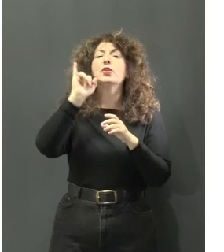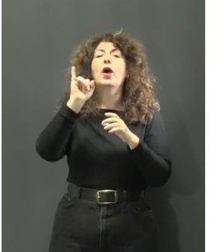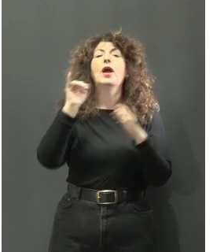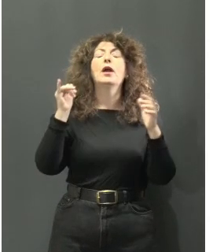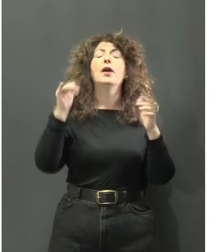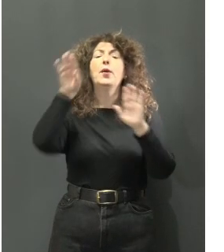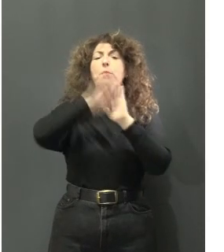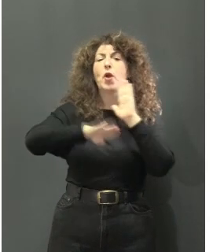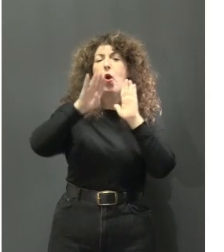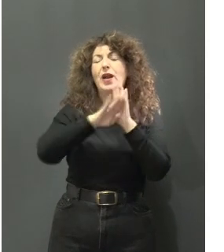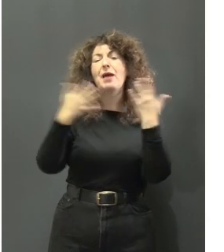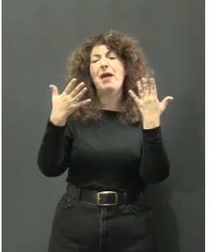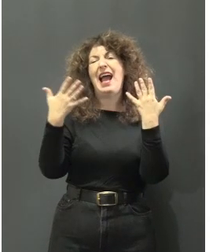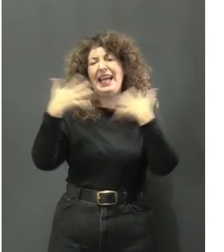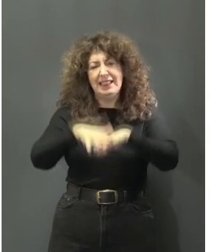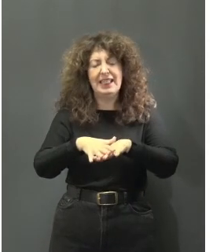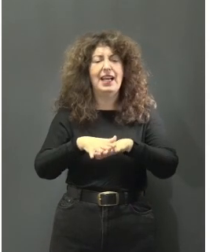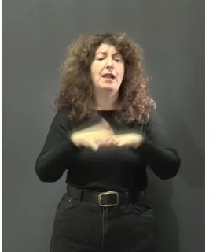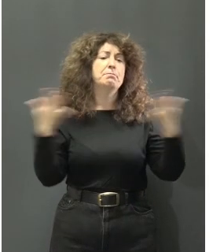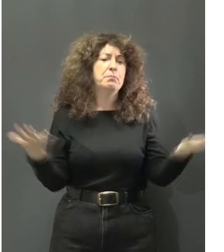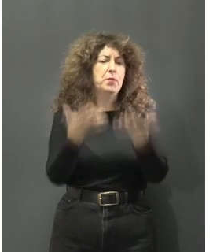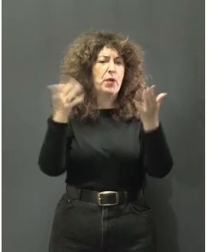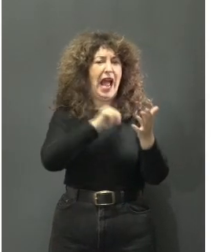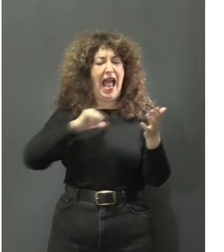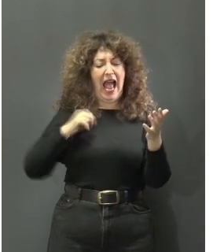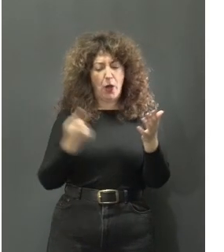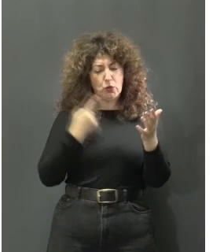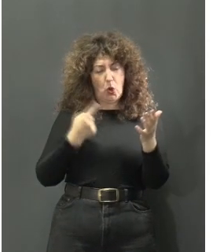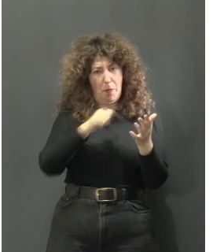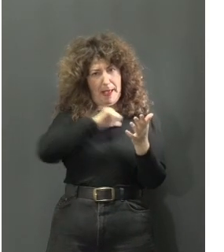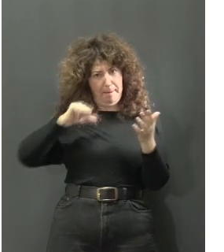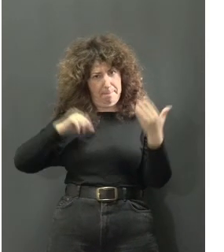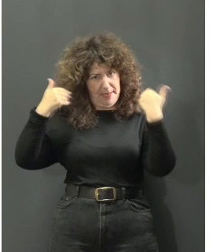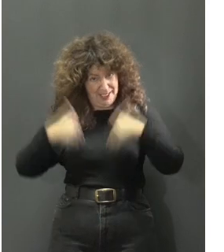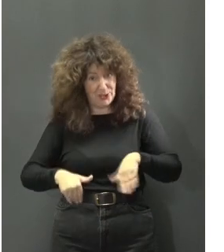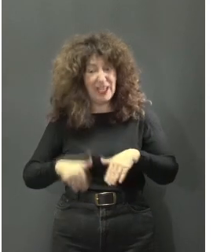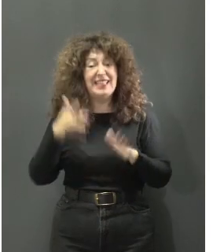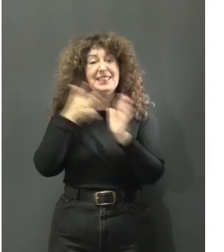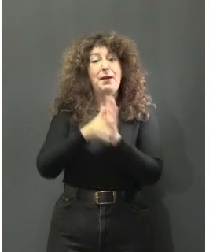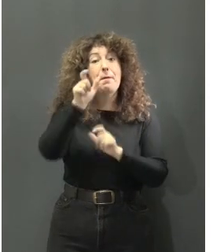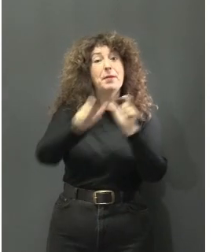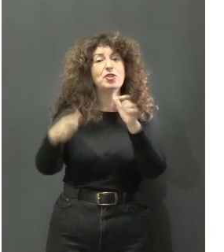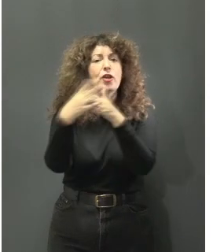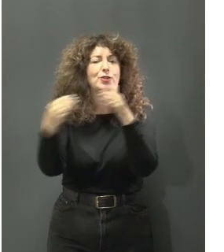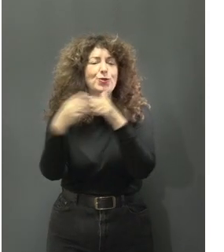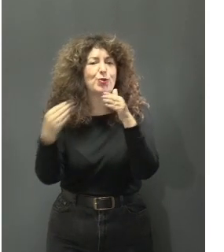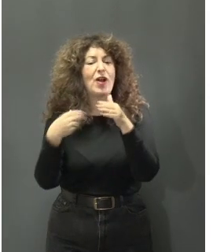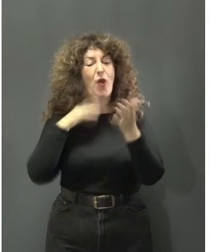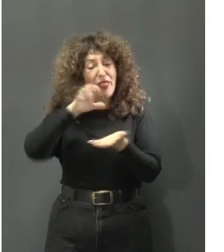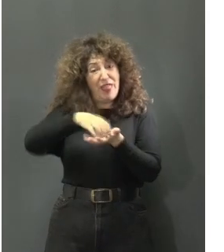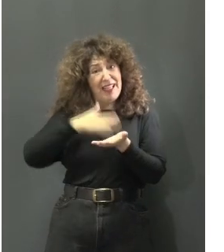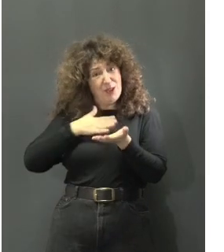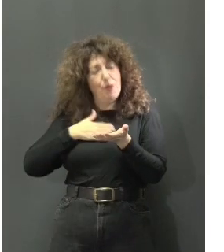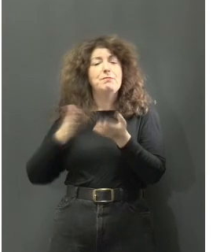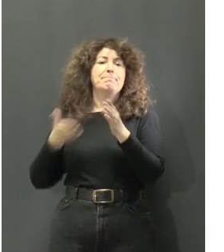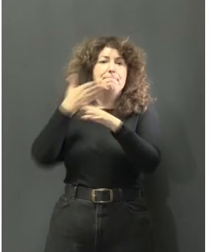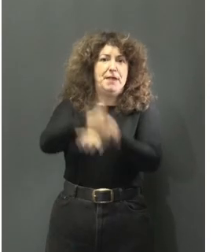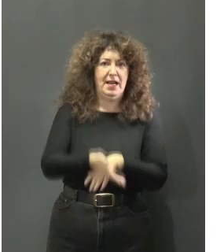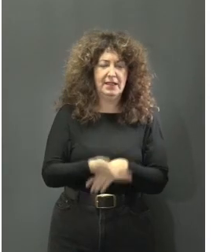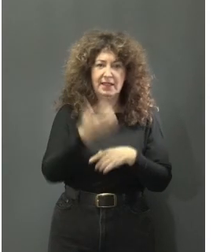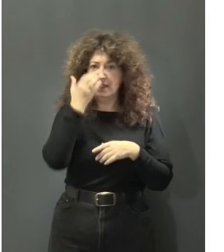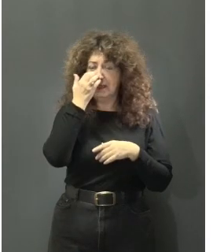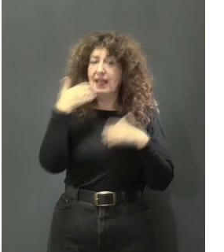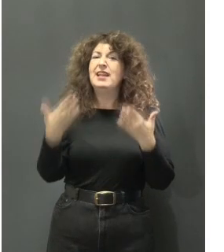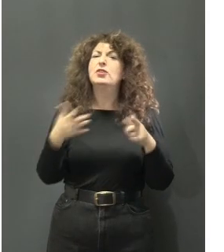de Promoción de la Autonomía Personal, en la que acuden usuarios al centro. Entonces, queríamos hacer toda la colocación de